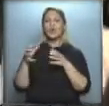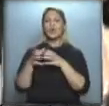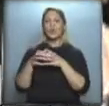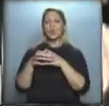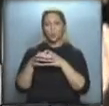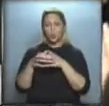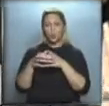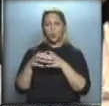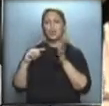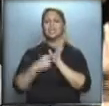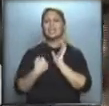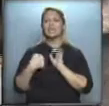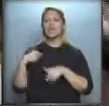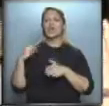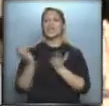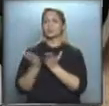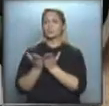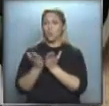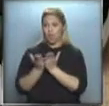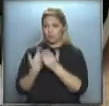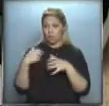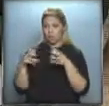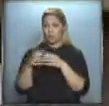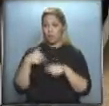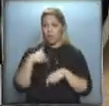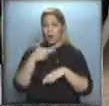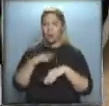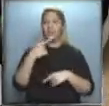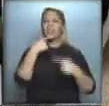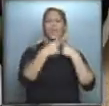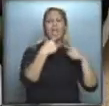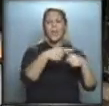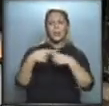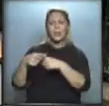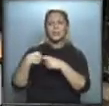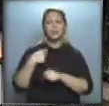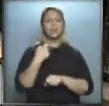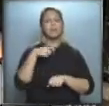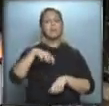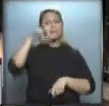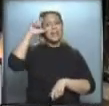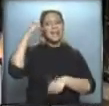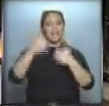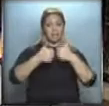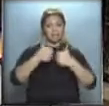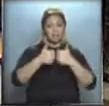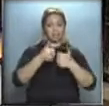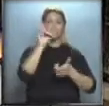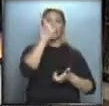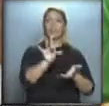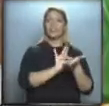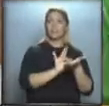Estudiantes. ¿Estás? Sí, sí, soy el presidente del Centro de Estudiantes. Ahora hicimos un debate con precandidatos a diputados y a senadores y el aula